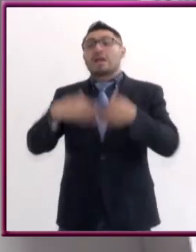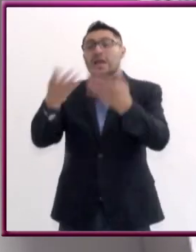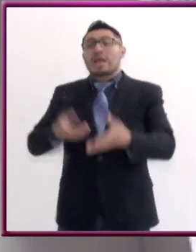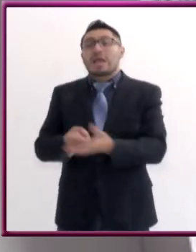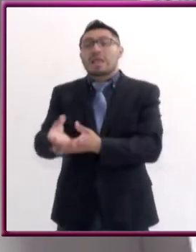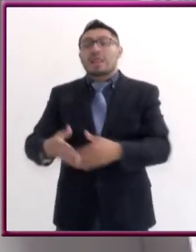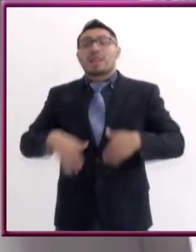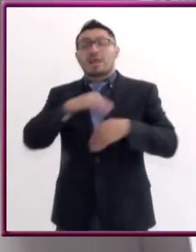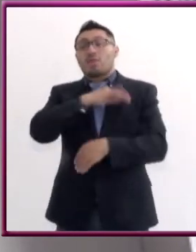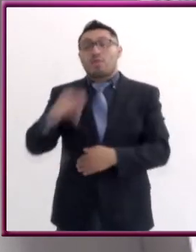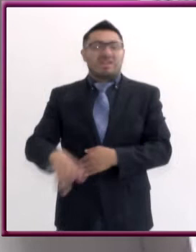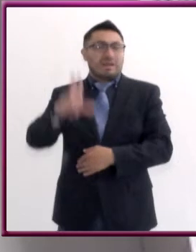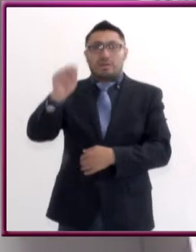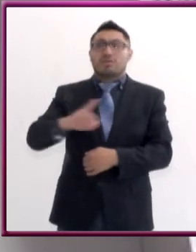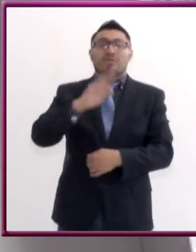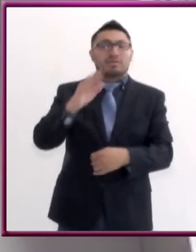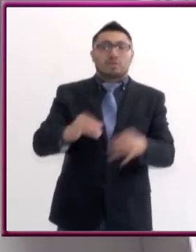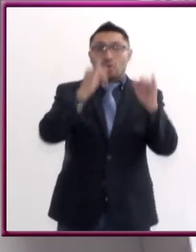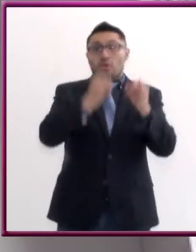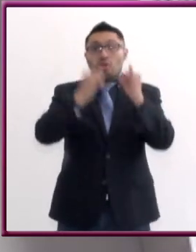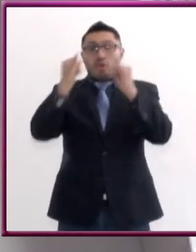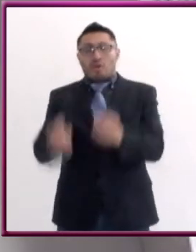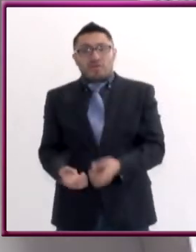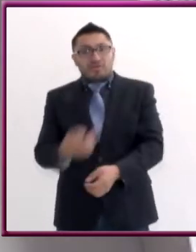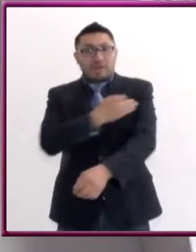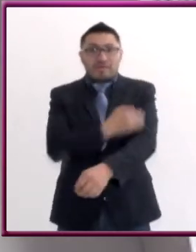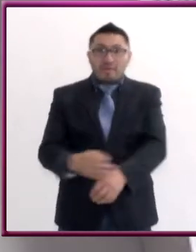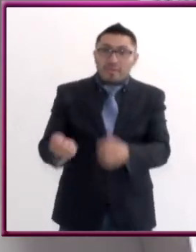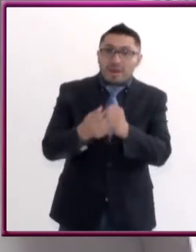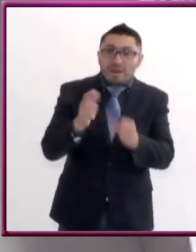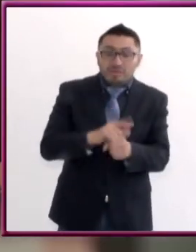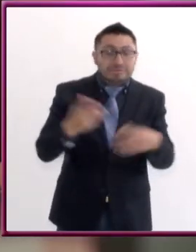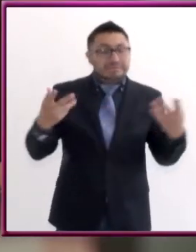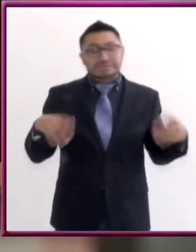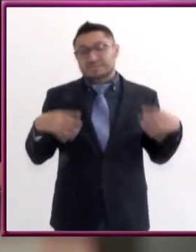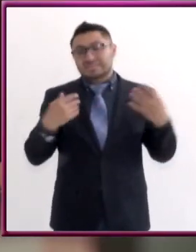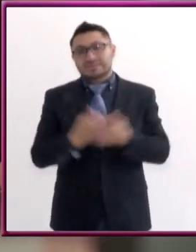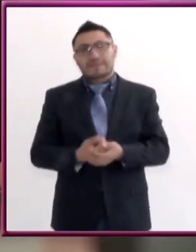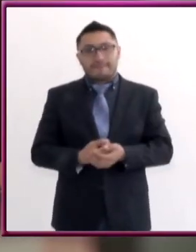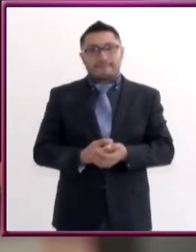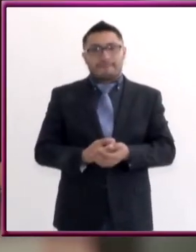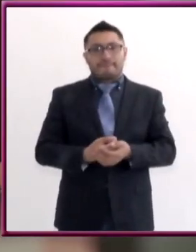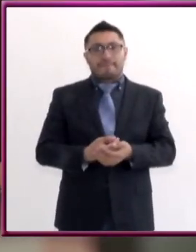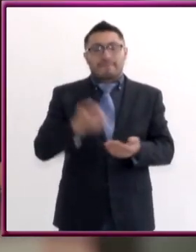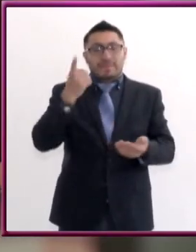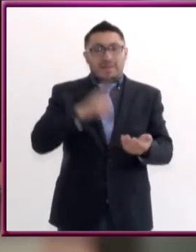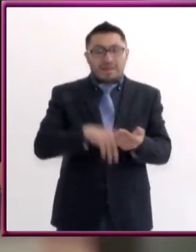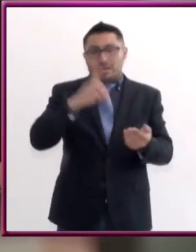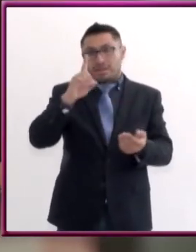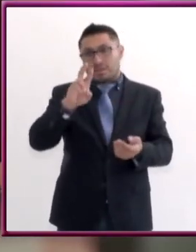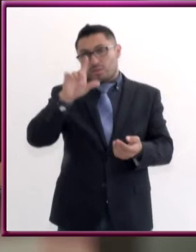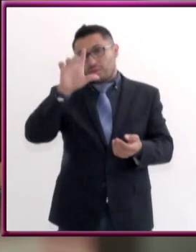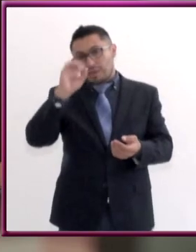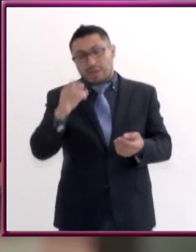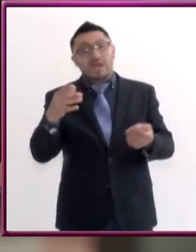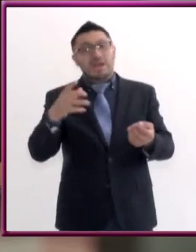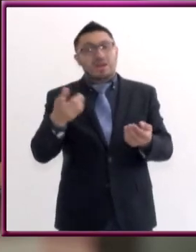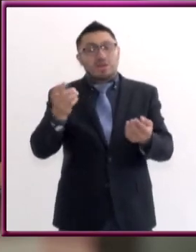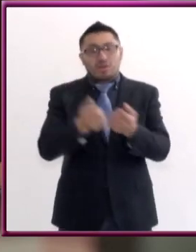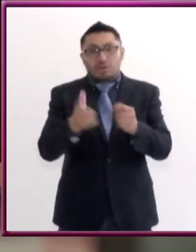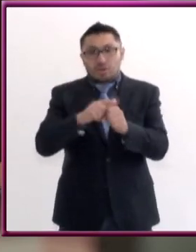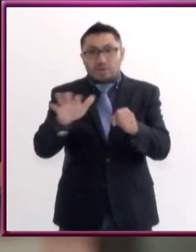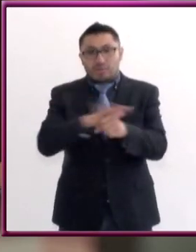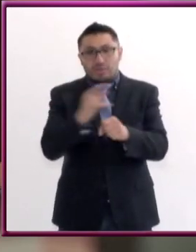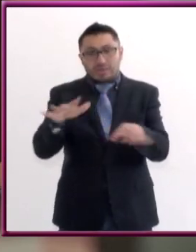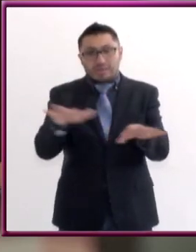la personal, la familiar y la social. Y dentro de este duelo colectivo por el cambio de la